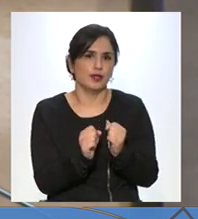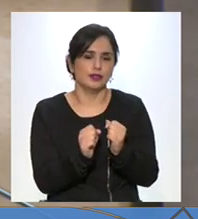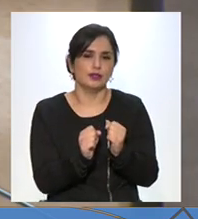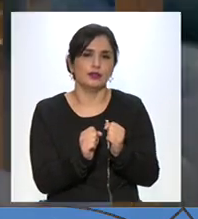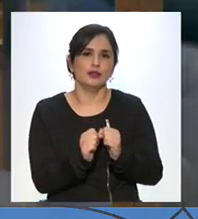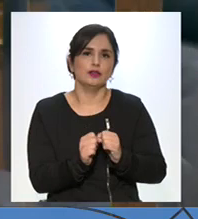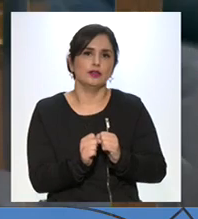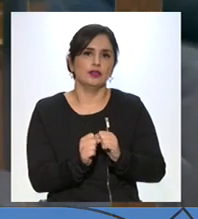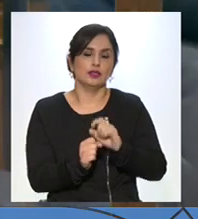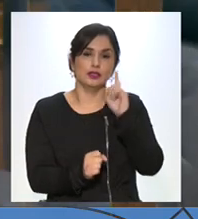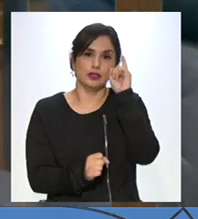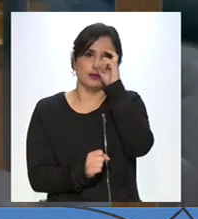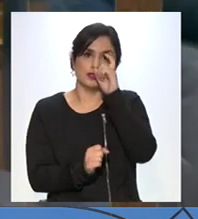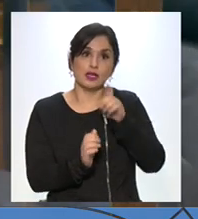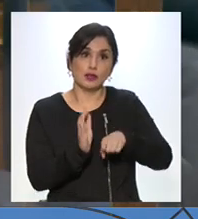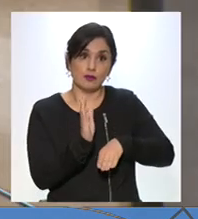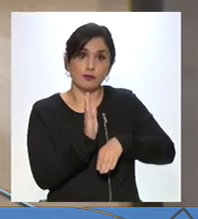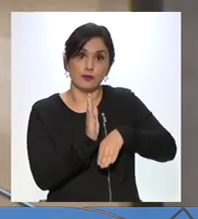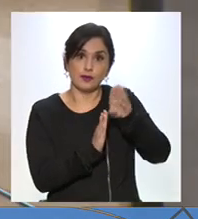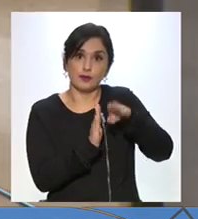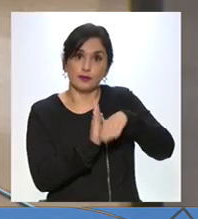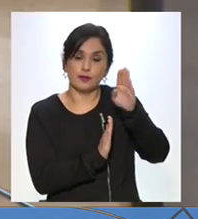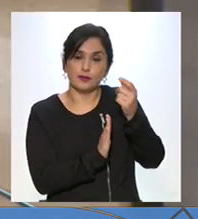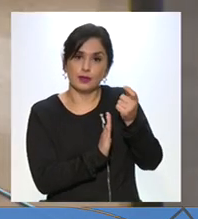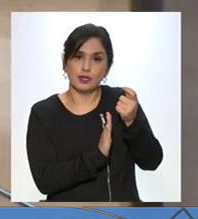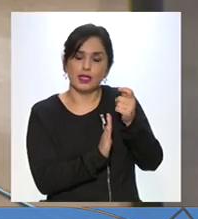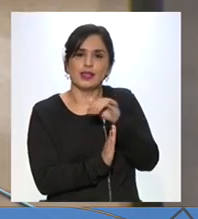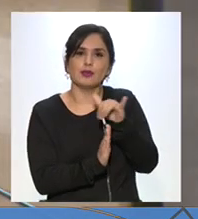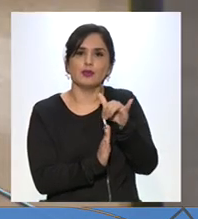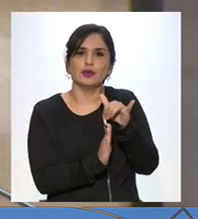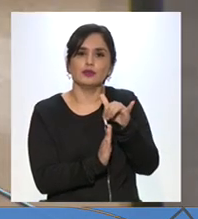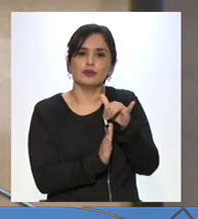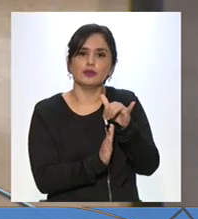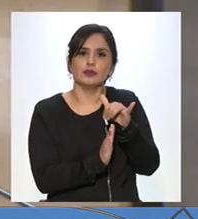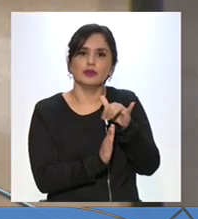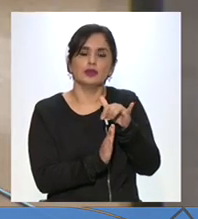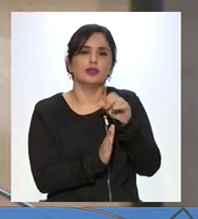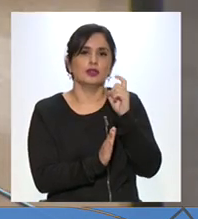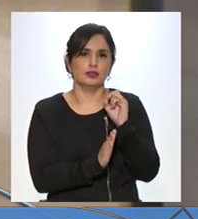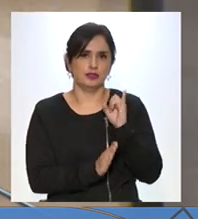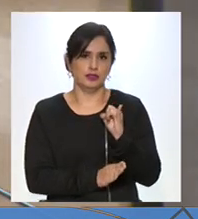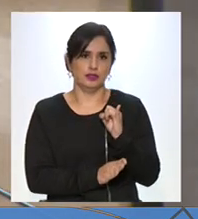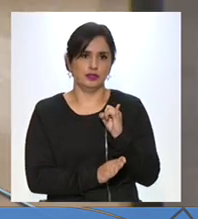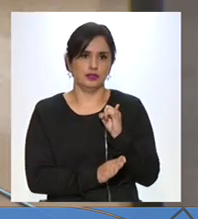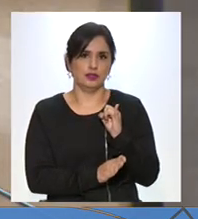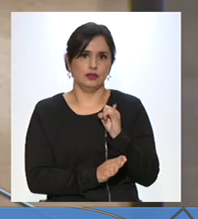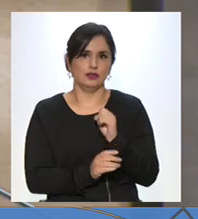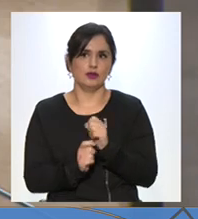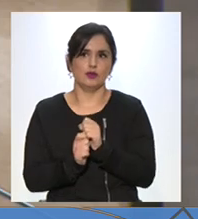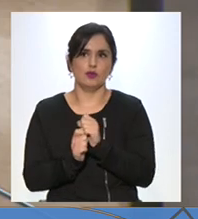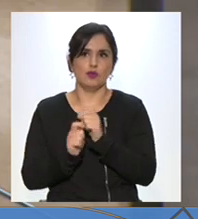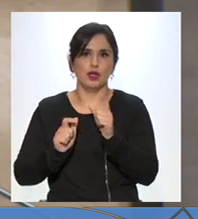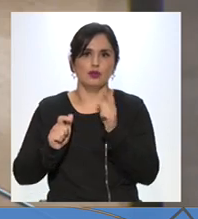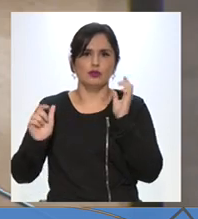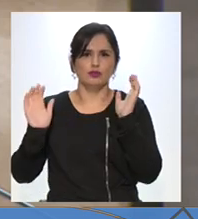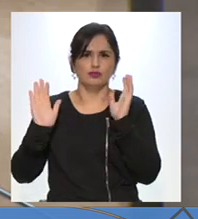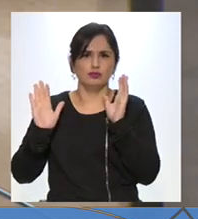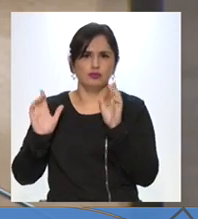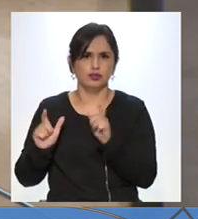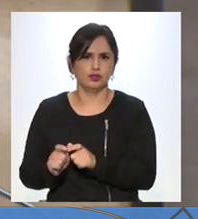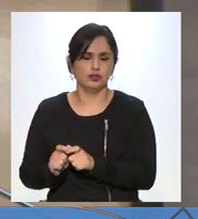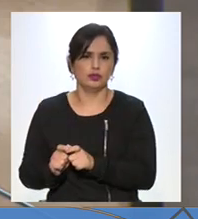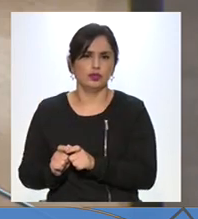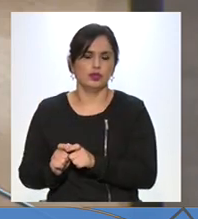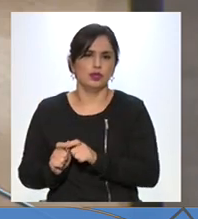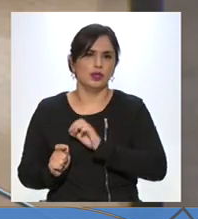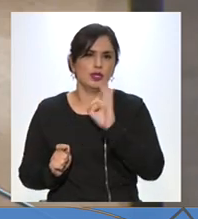la inflación suba, que las presiones inflacionarias suban y luego sí haya que hacer un aumento mucho más brusco de las